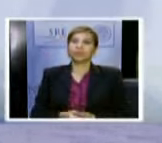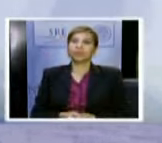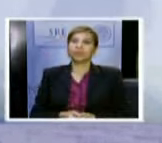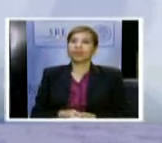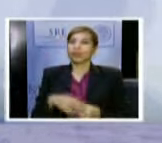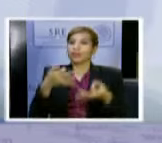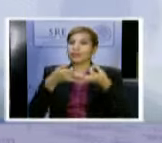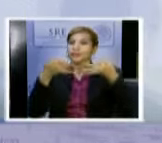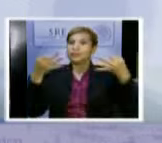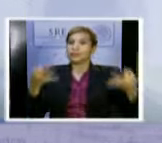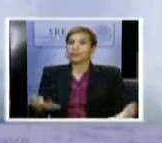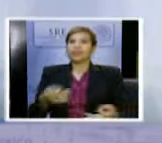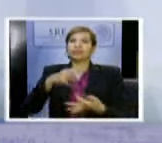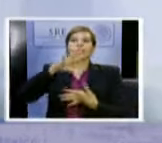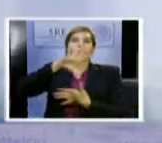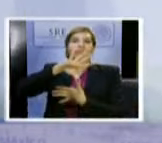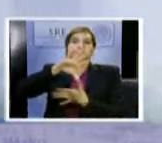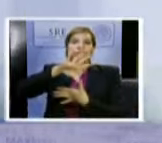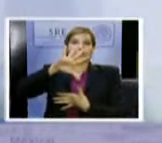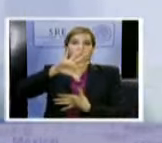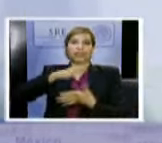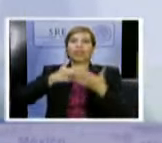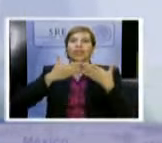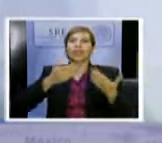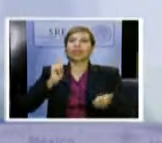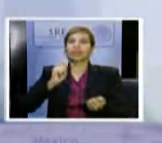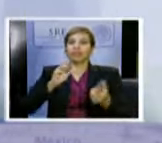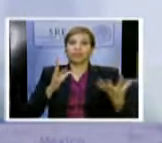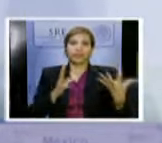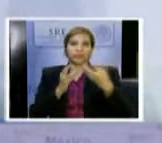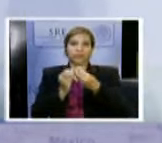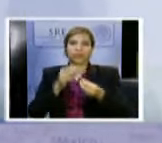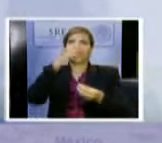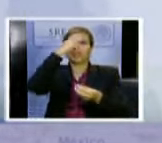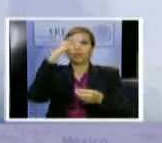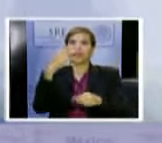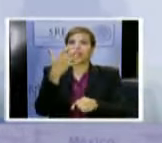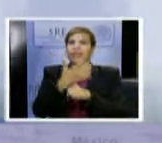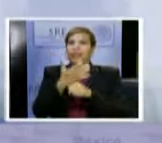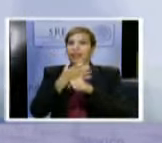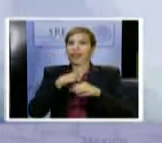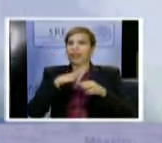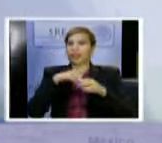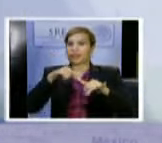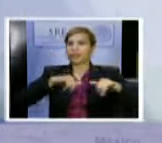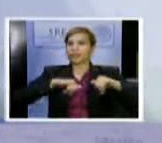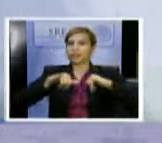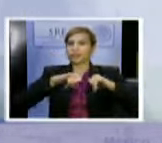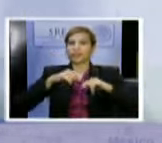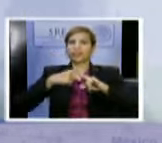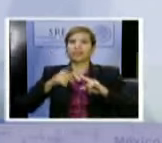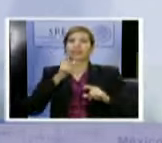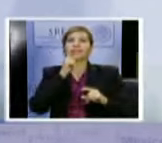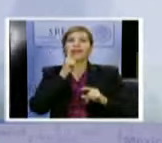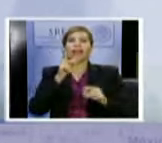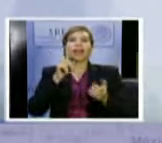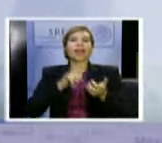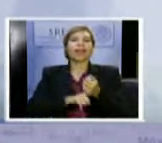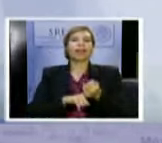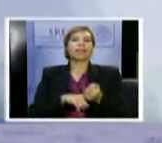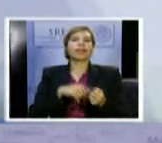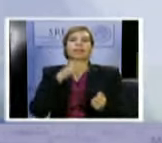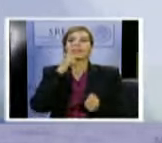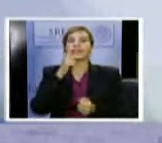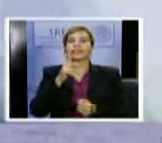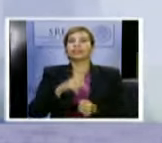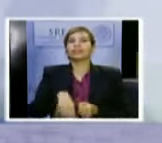El territorio en América, que hoy corresponde a México y Estados Unidos, está marcado con unas palabras en latín que